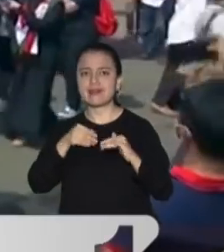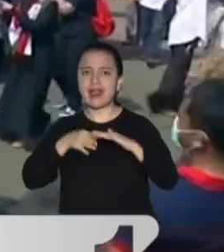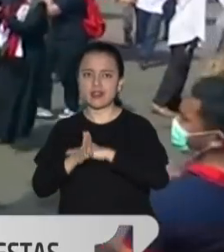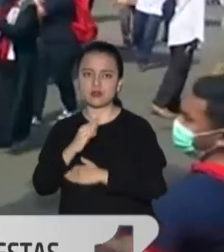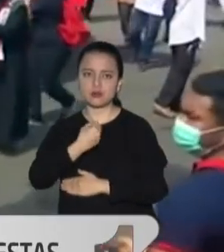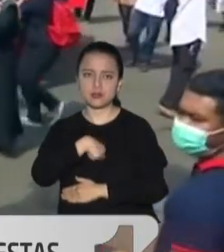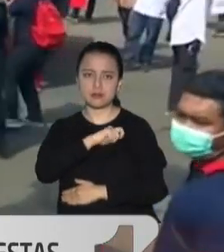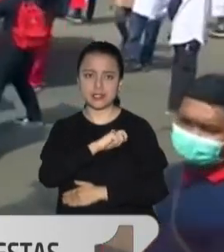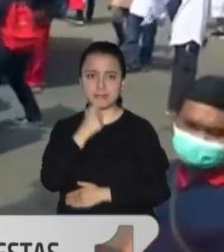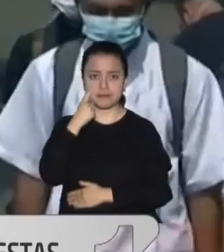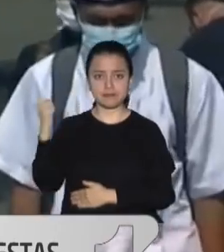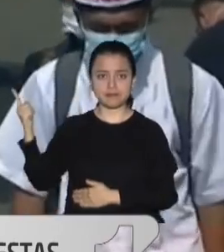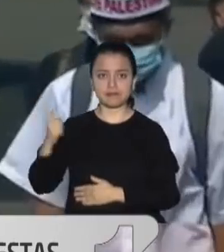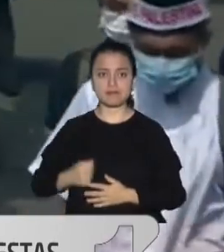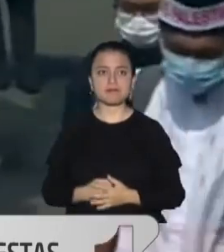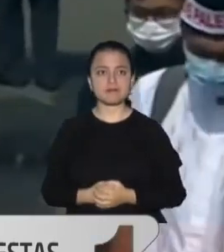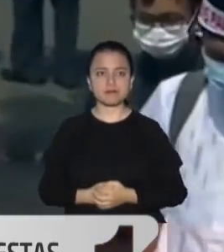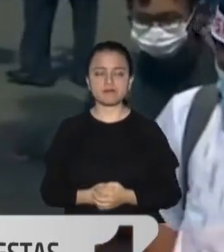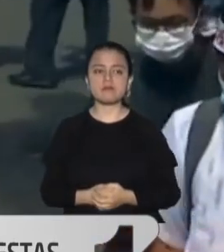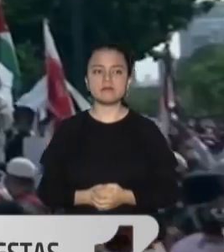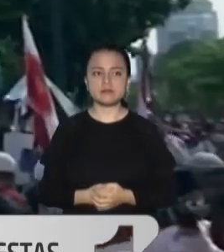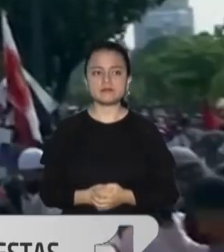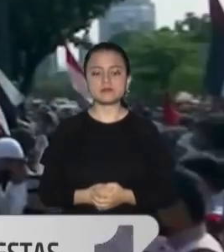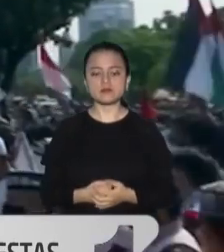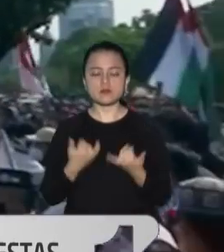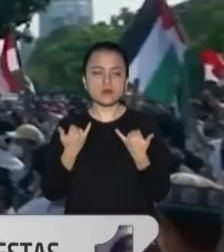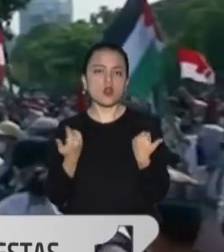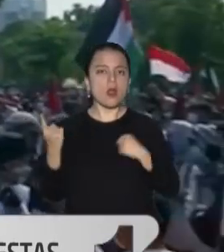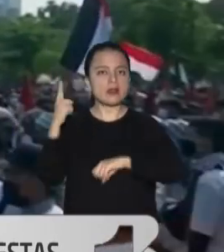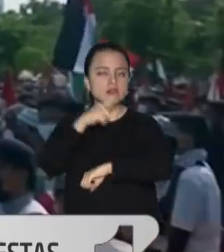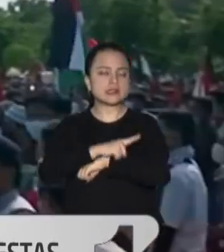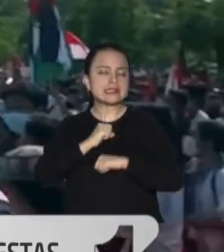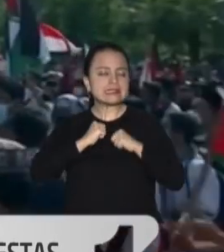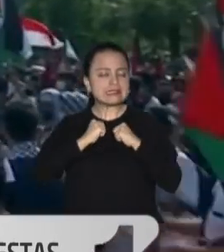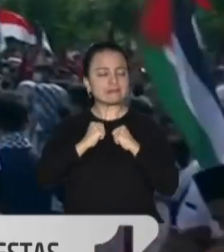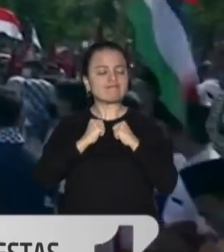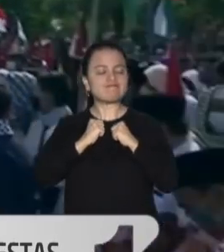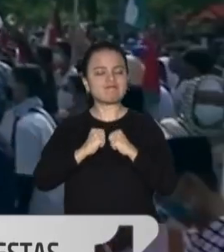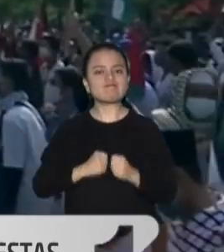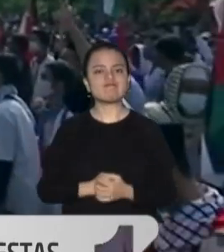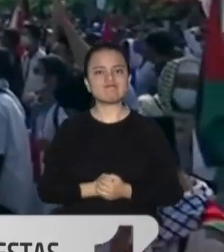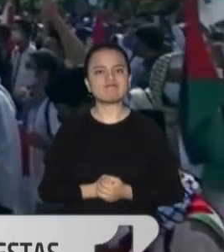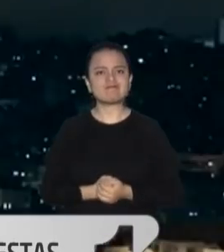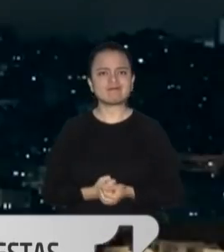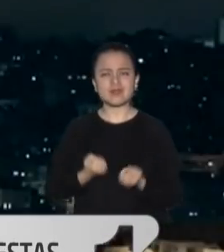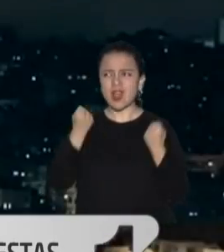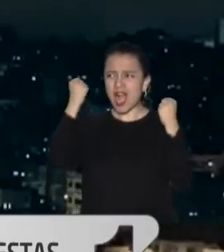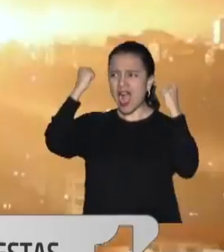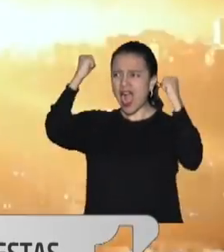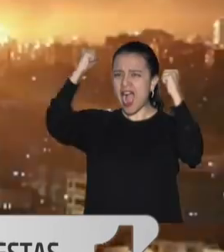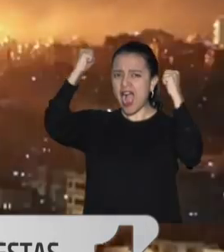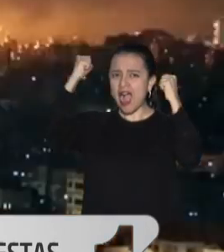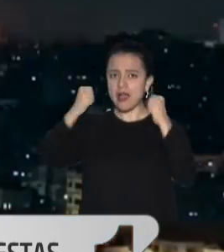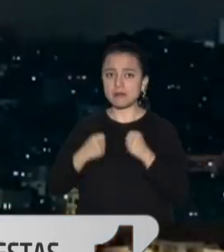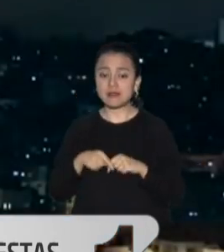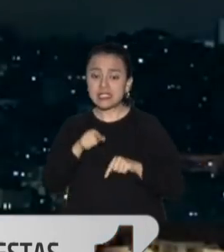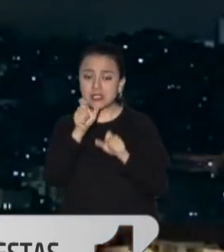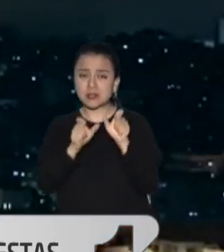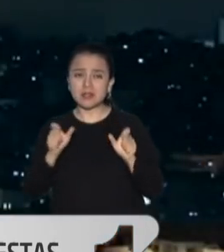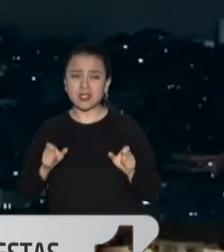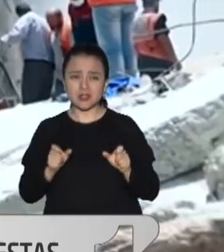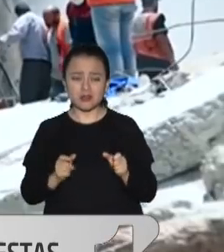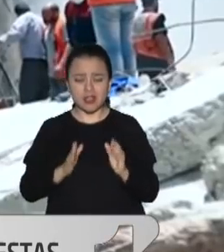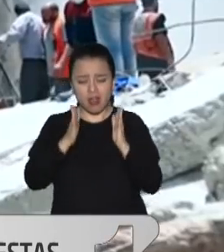territorios palestinos se preparan para un día potencialmente tenso de protestas y huelgas, mientras ambas partes se alistan para enterrar a las víctimas